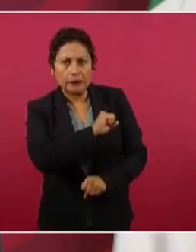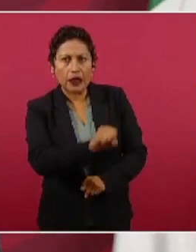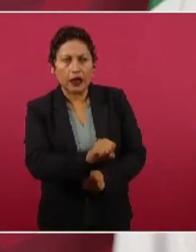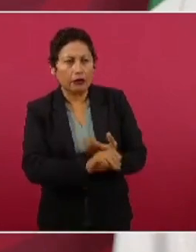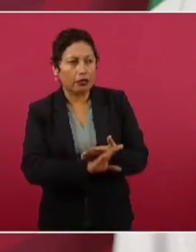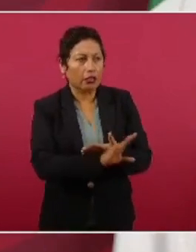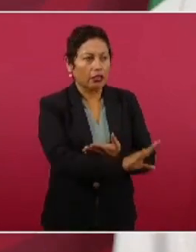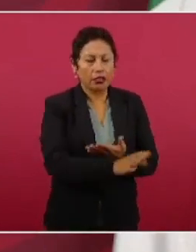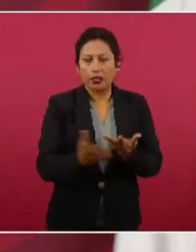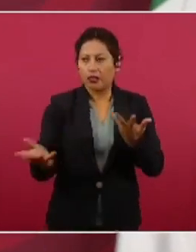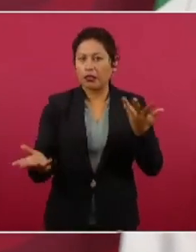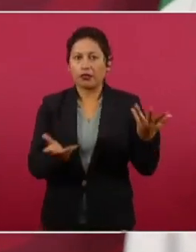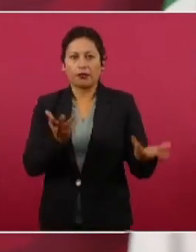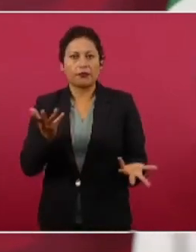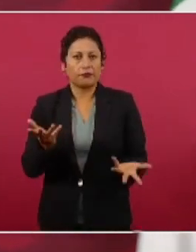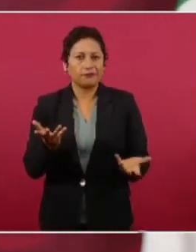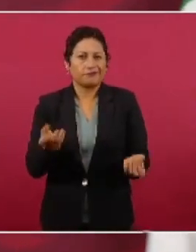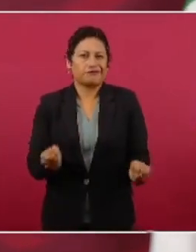Entonces,